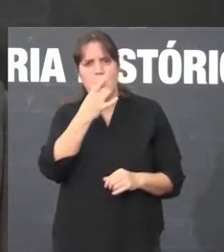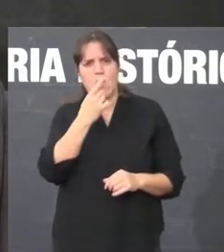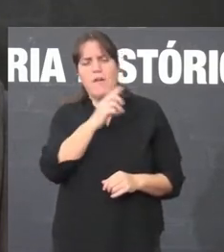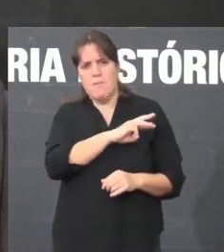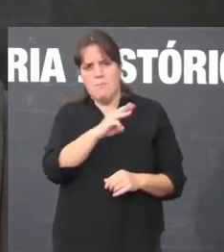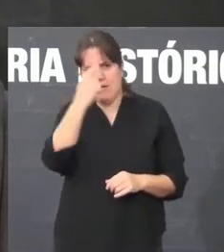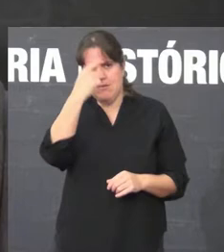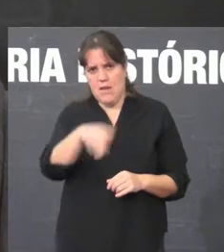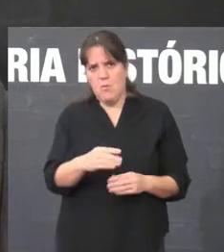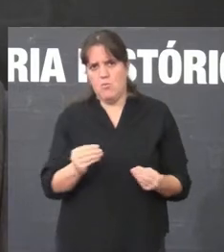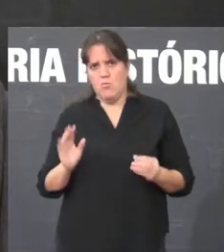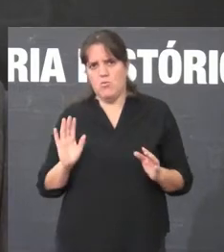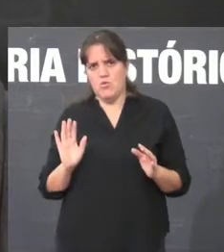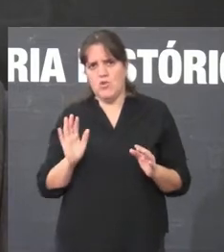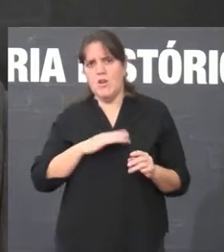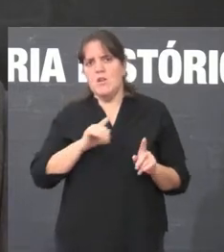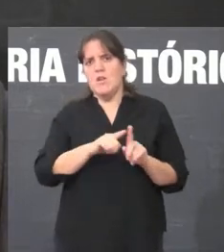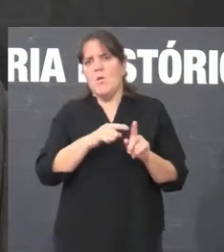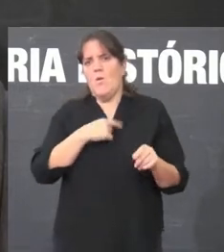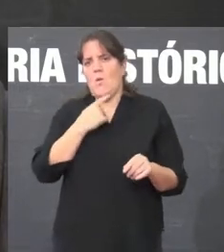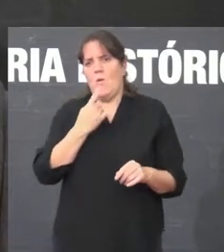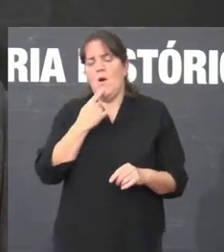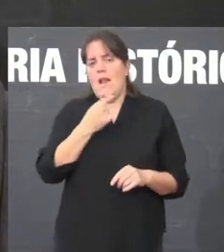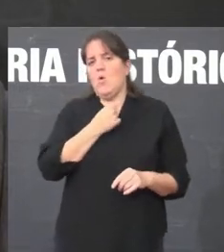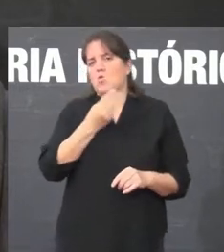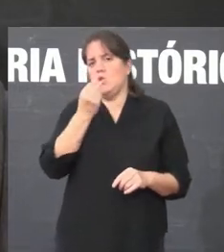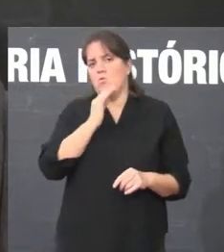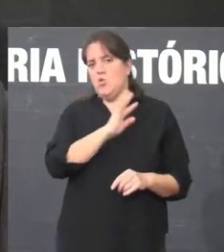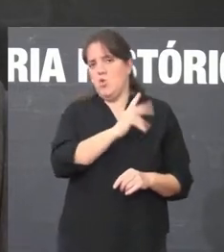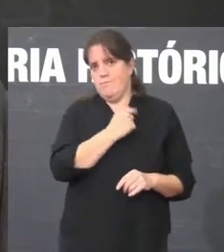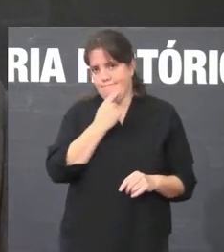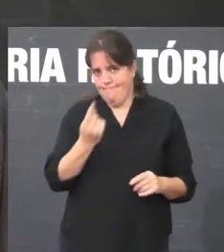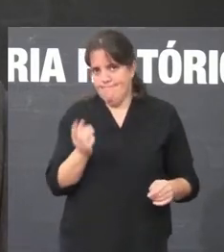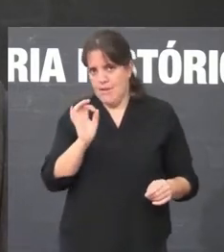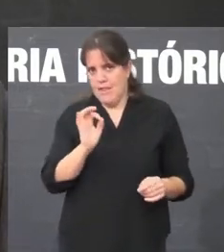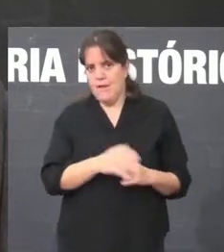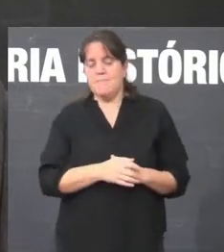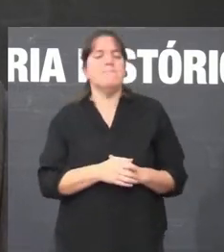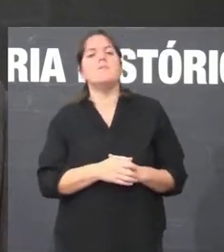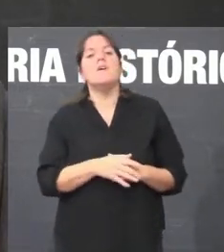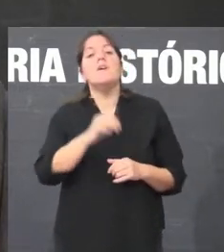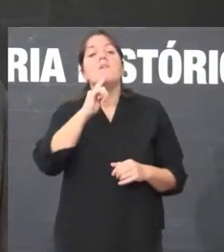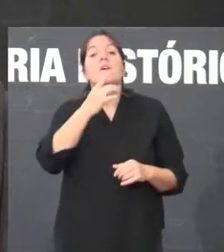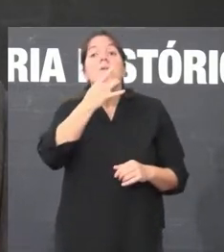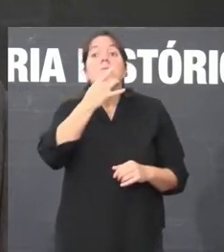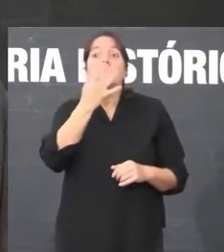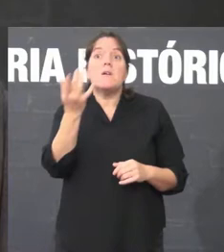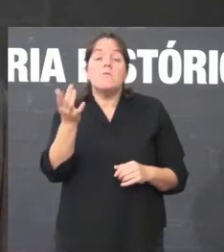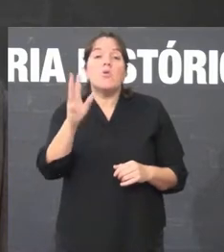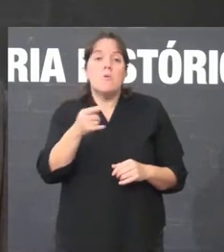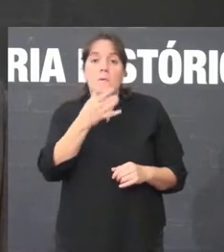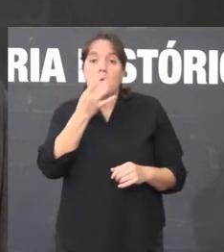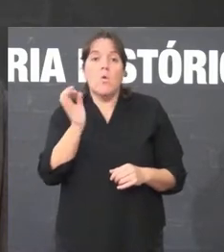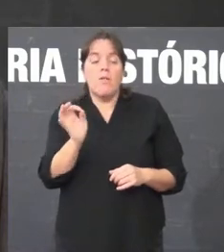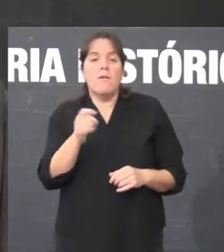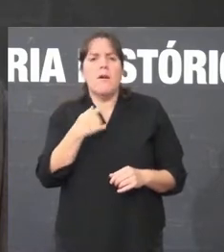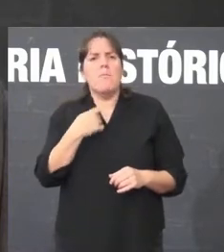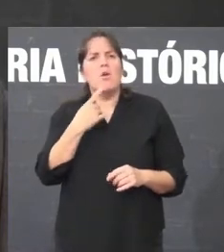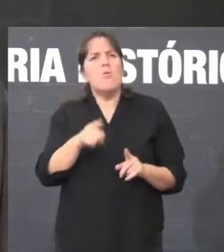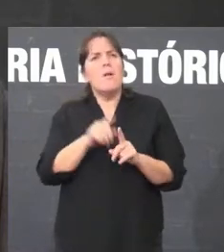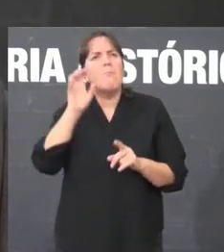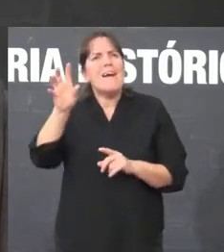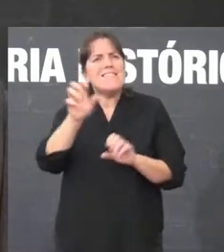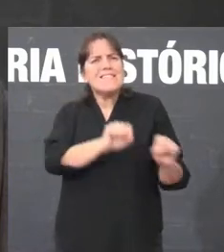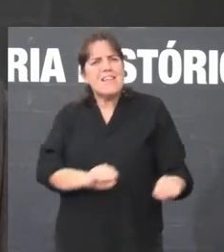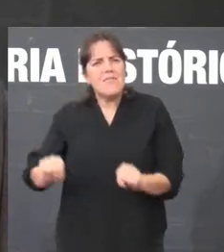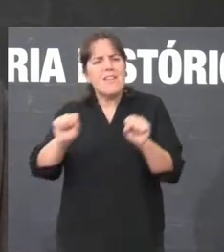bastante, es amigo de lo ajeno, bastante amigo de lo ajeno. Vergonza dá roubar, pero defender o teu país, defender o dereito